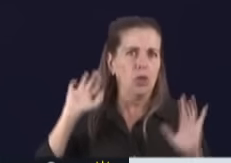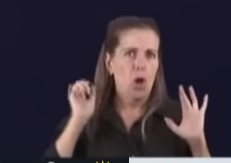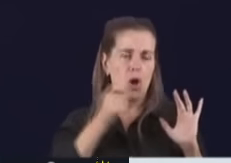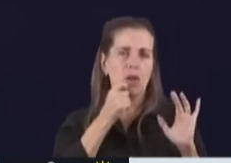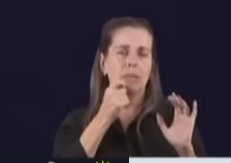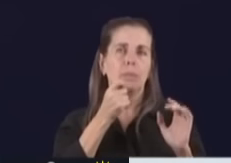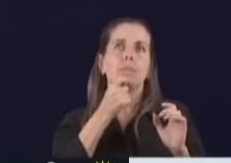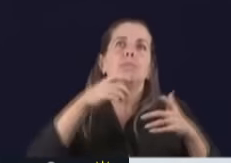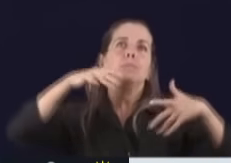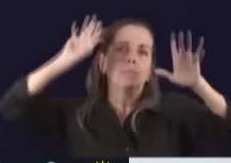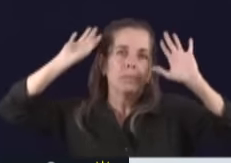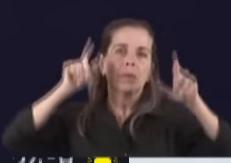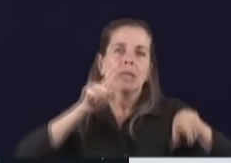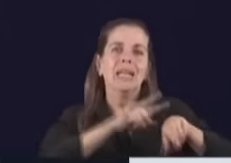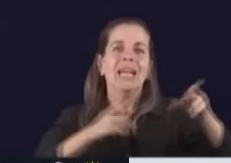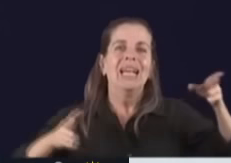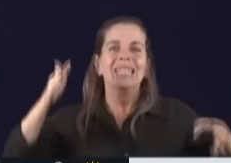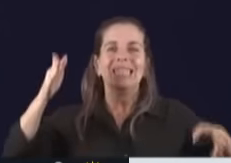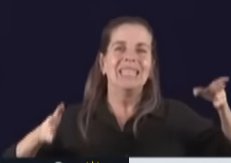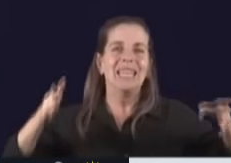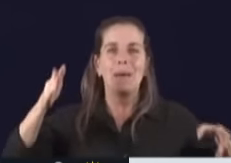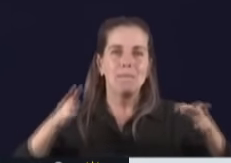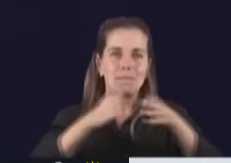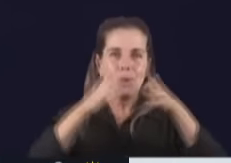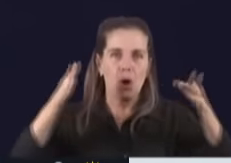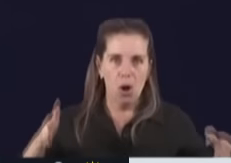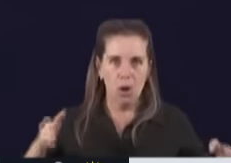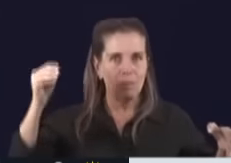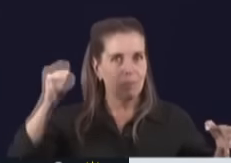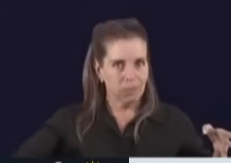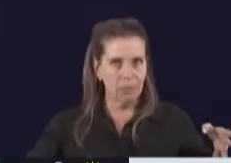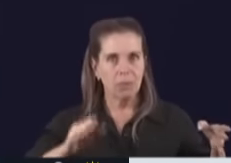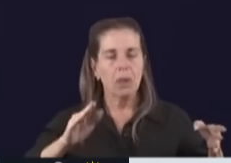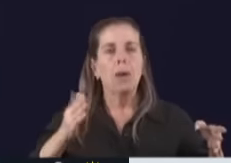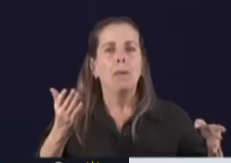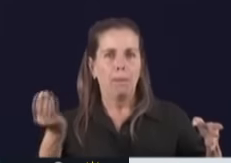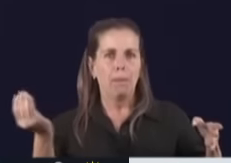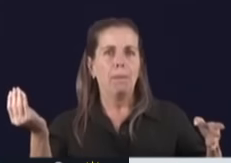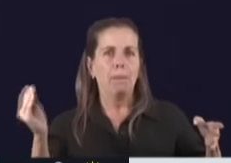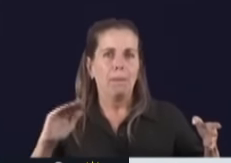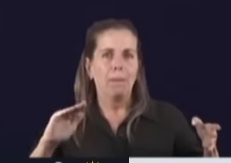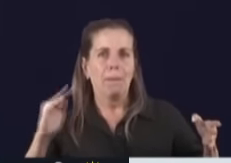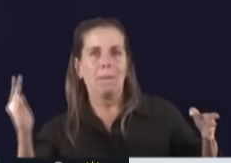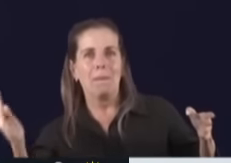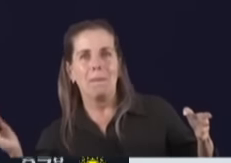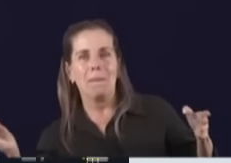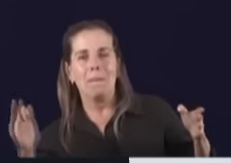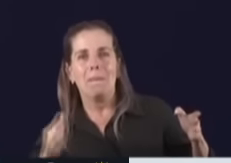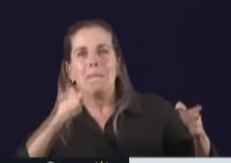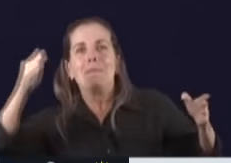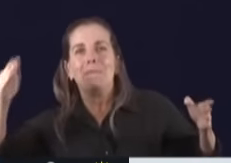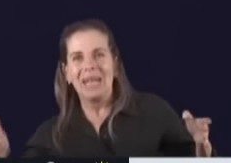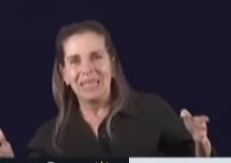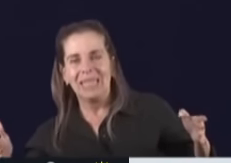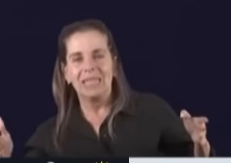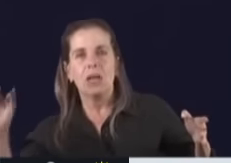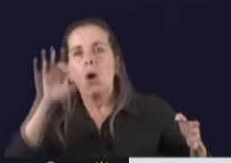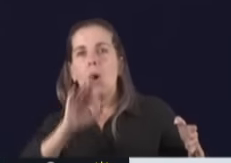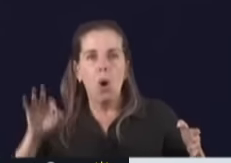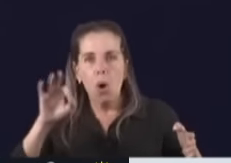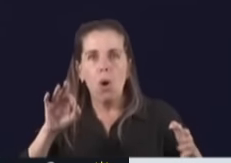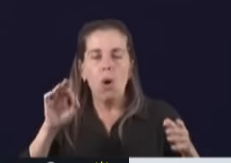de que por un tema de tiempos no se llegue, vamos a ver si se puede estirar algunos días o si se retoma la actividad